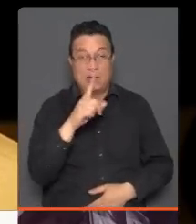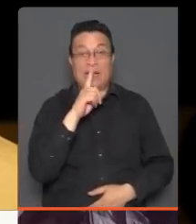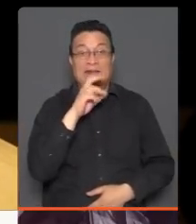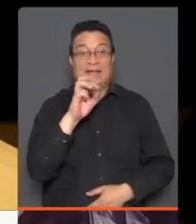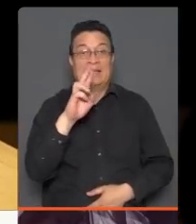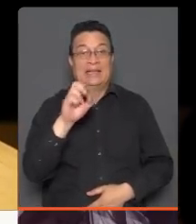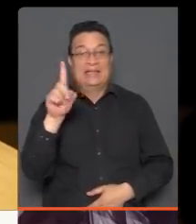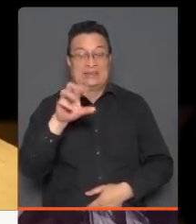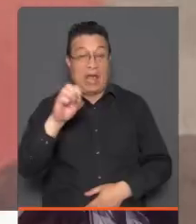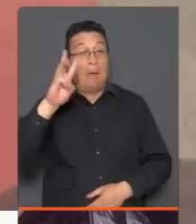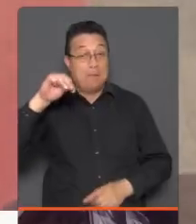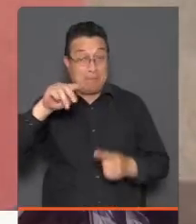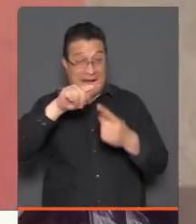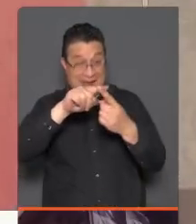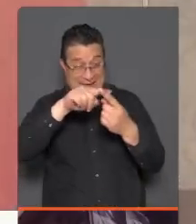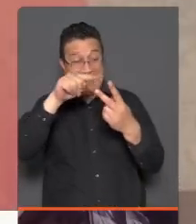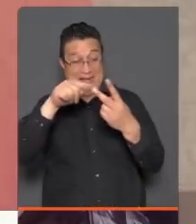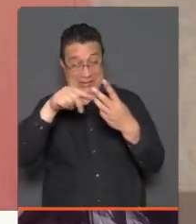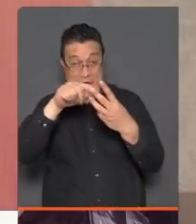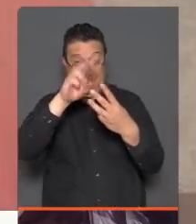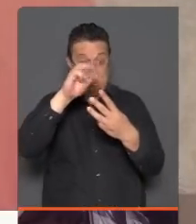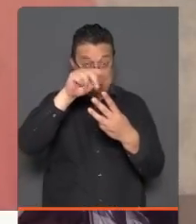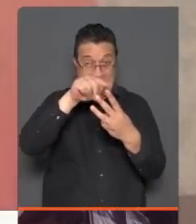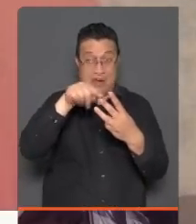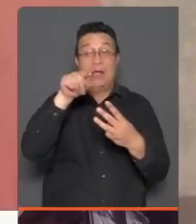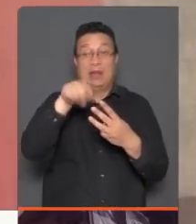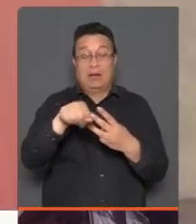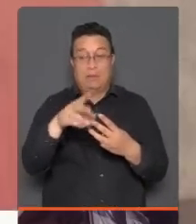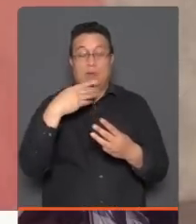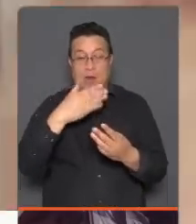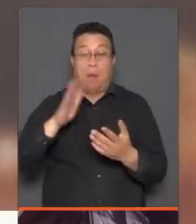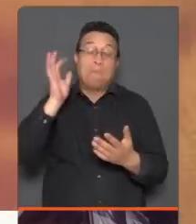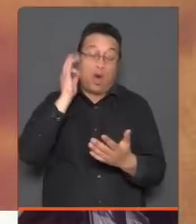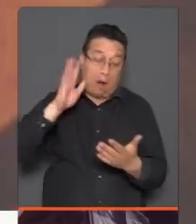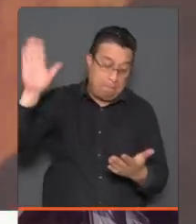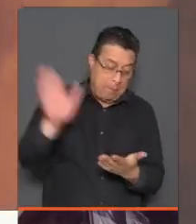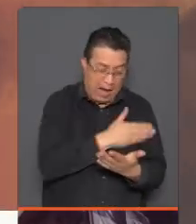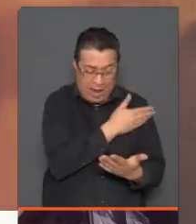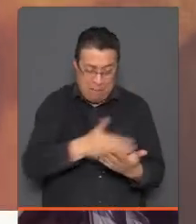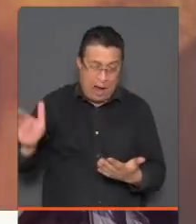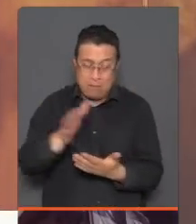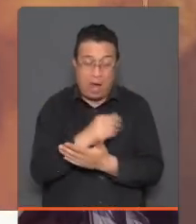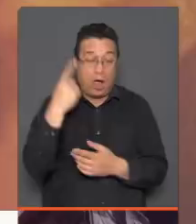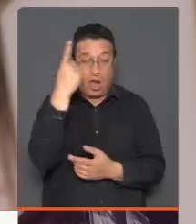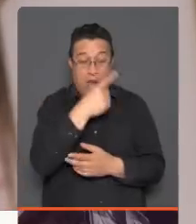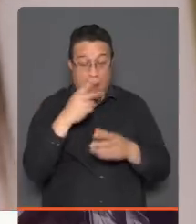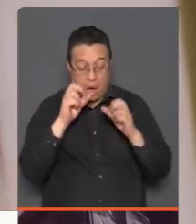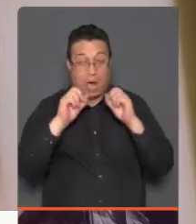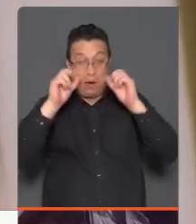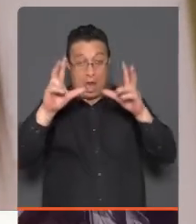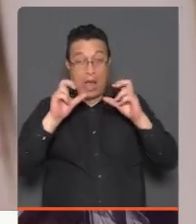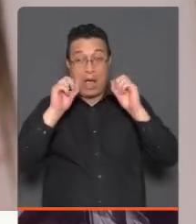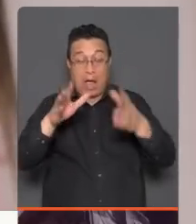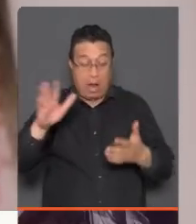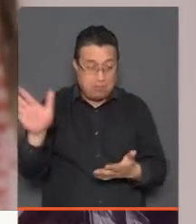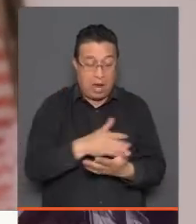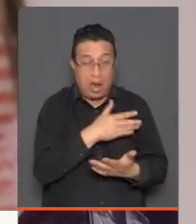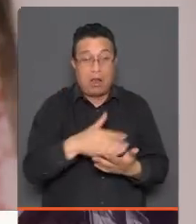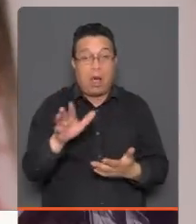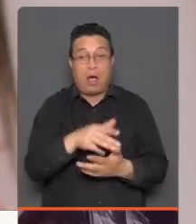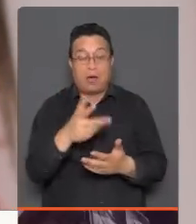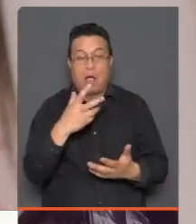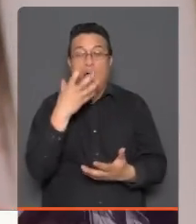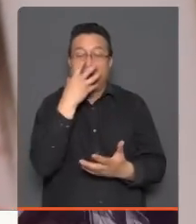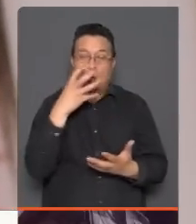es la madre de Jorge y Mónica. Ella le estaba propinando bofetadas a la mujer en el rostro para poder mantenerla despierta mientras le suministraban